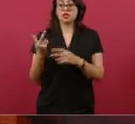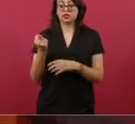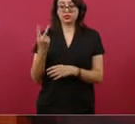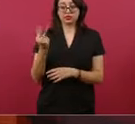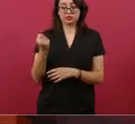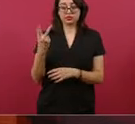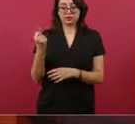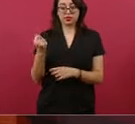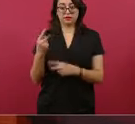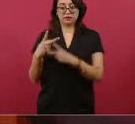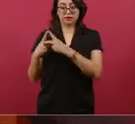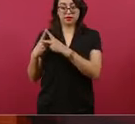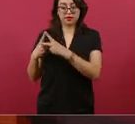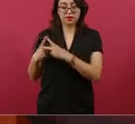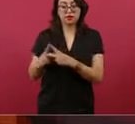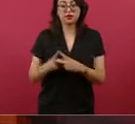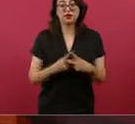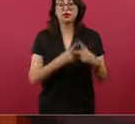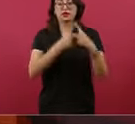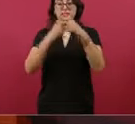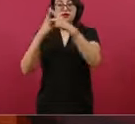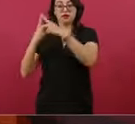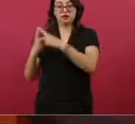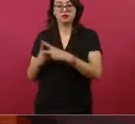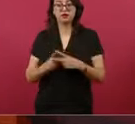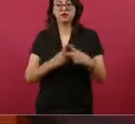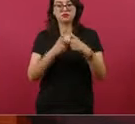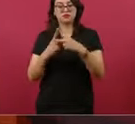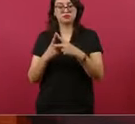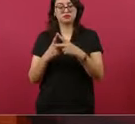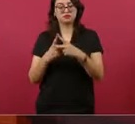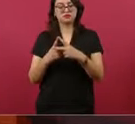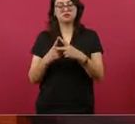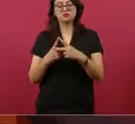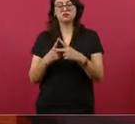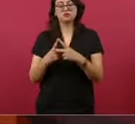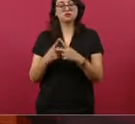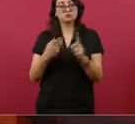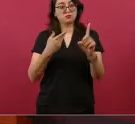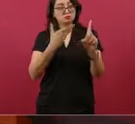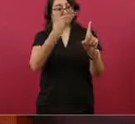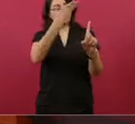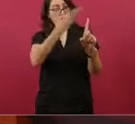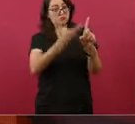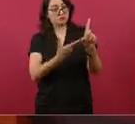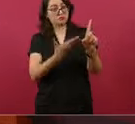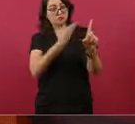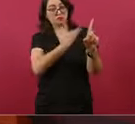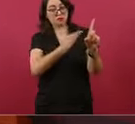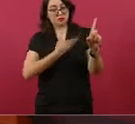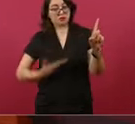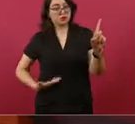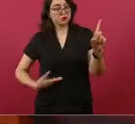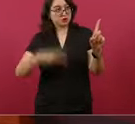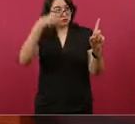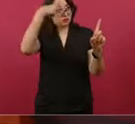Creo que utilizó la expresión. Un soldado del PRI. Un soldado del presidente. Pasó el